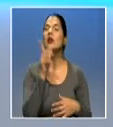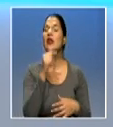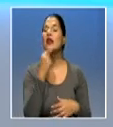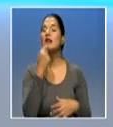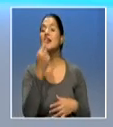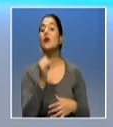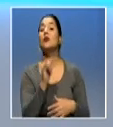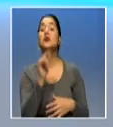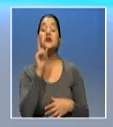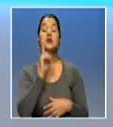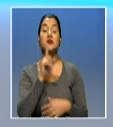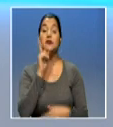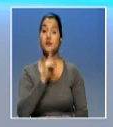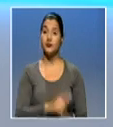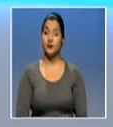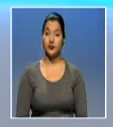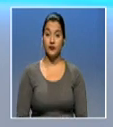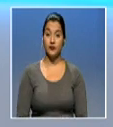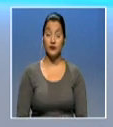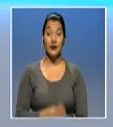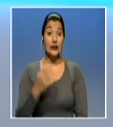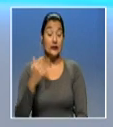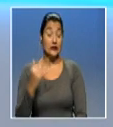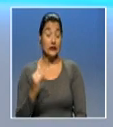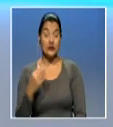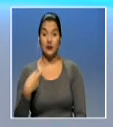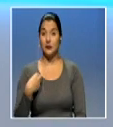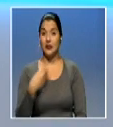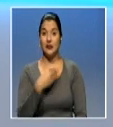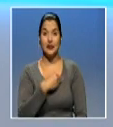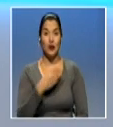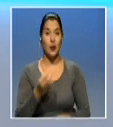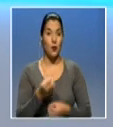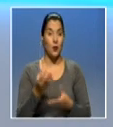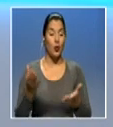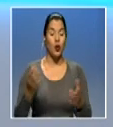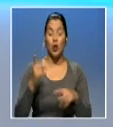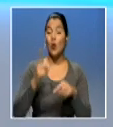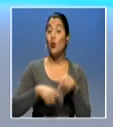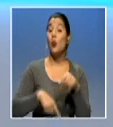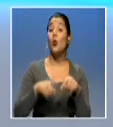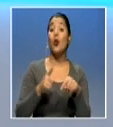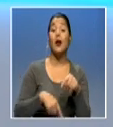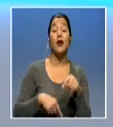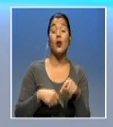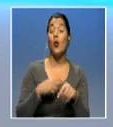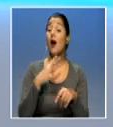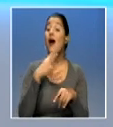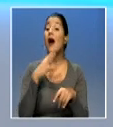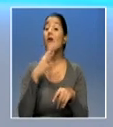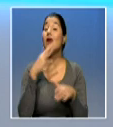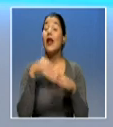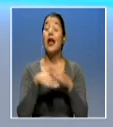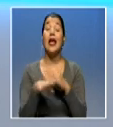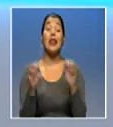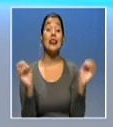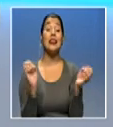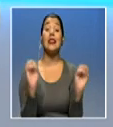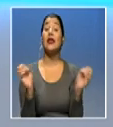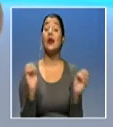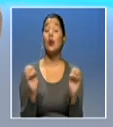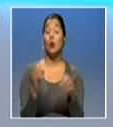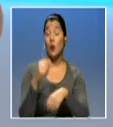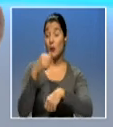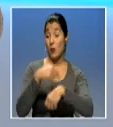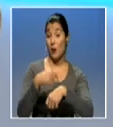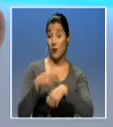patraña? Con ese nombre le digo. Si ni siquiera el Ministerio Público se atrevió a indicar en ni uno solo de los